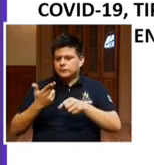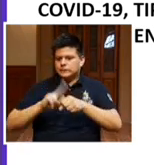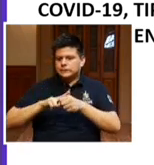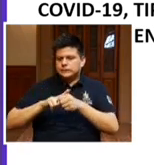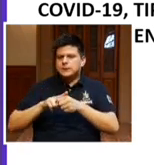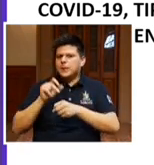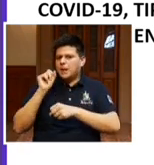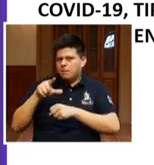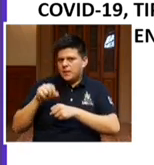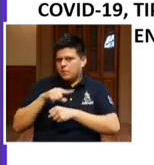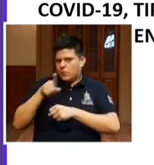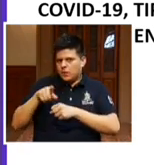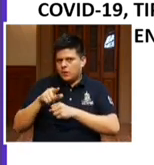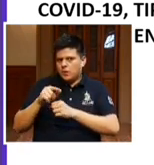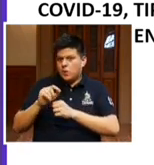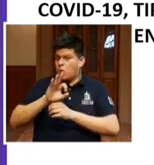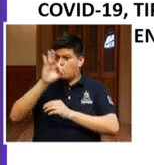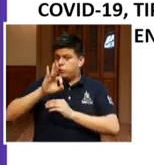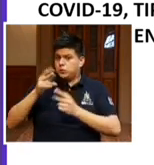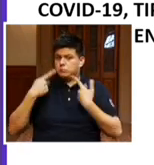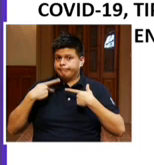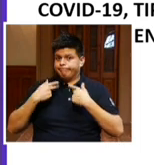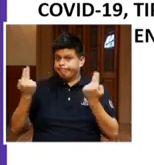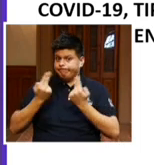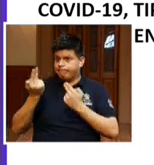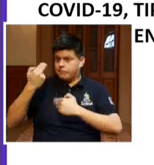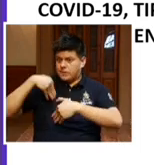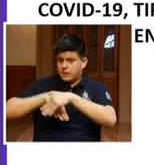hospitalizaciones sea muchísimo menor.